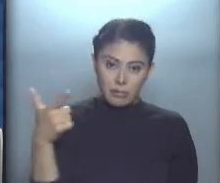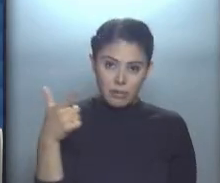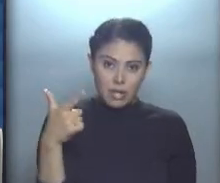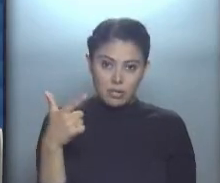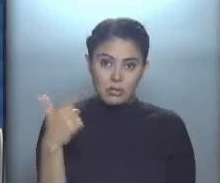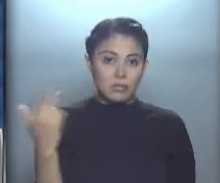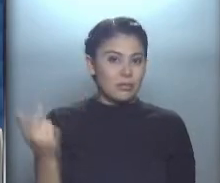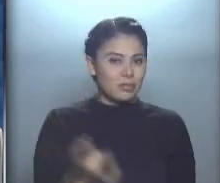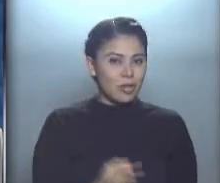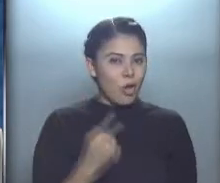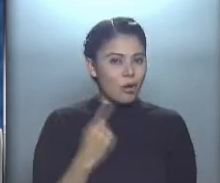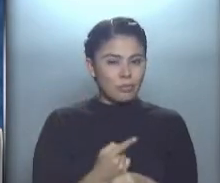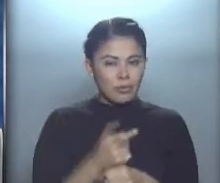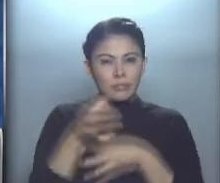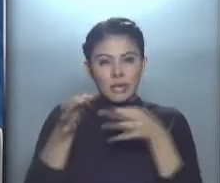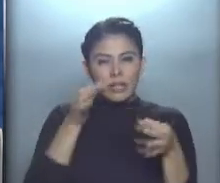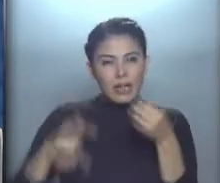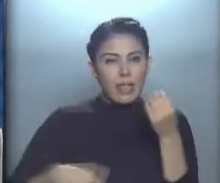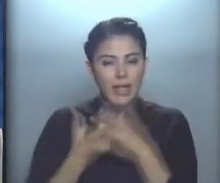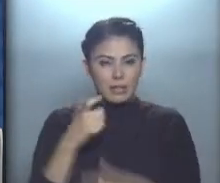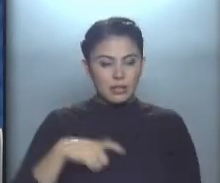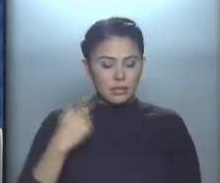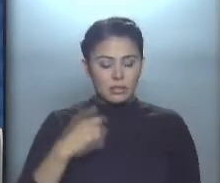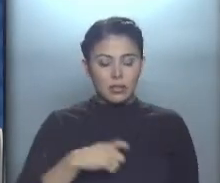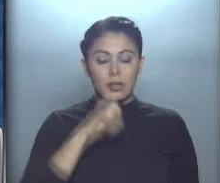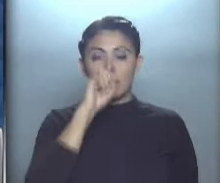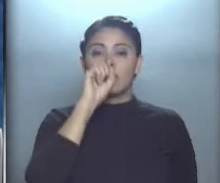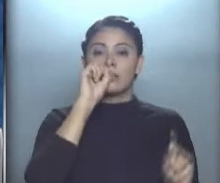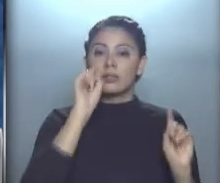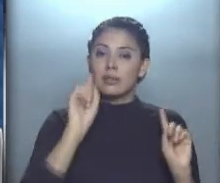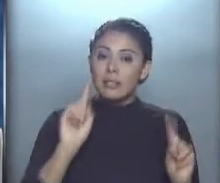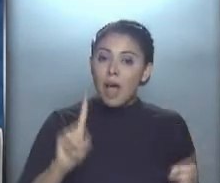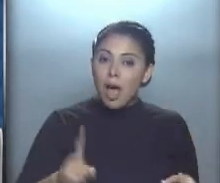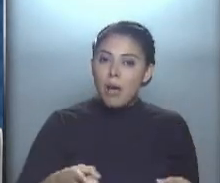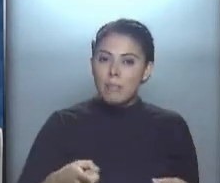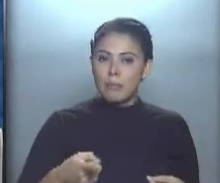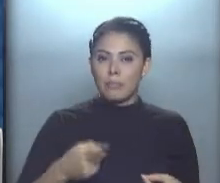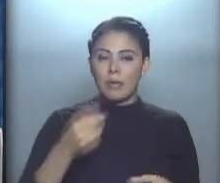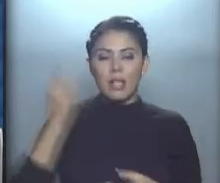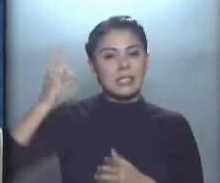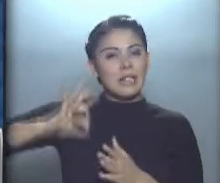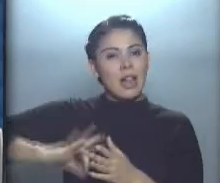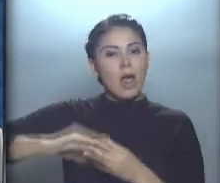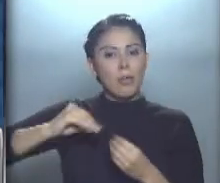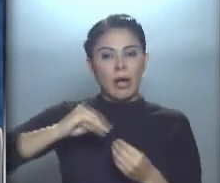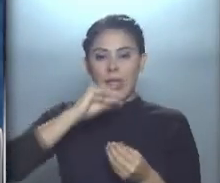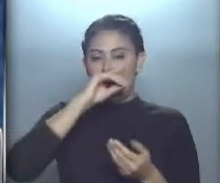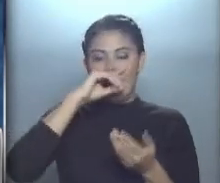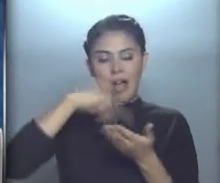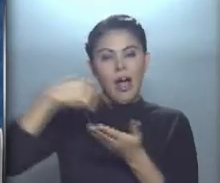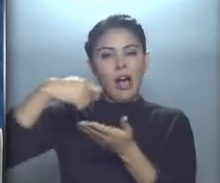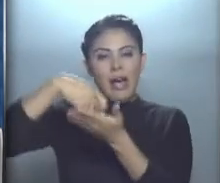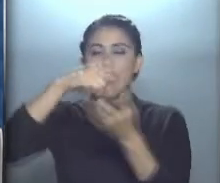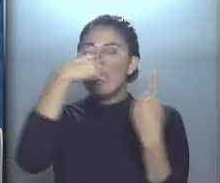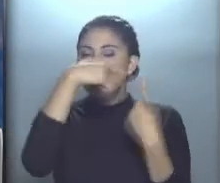no poder tener una estrategia de sindicalización, también tiene una estructura de carácter salarial por componentes que es diferente al resto